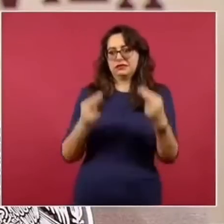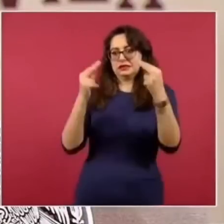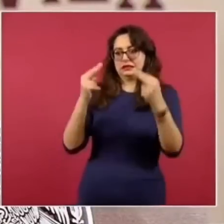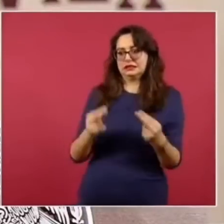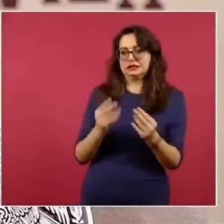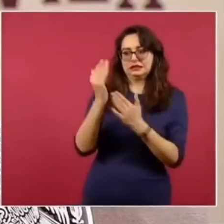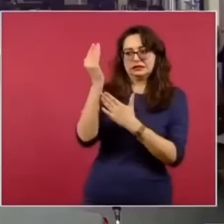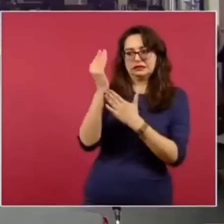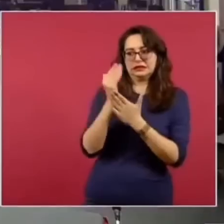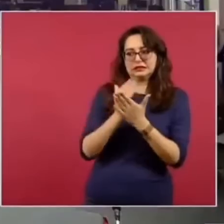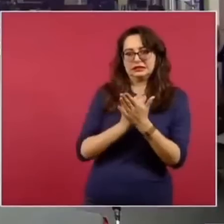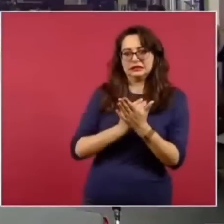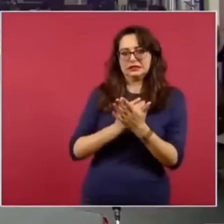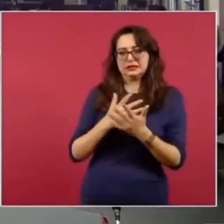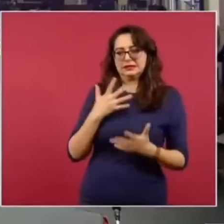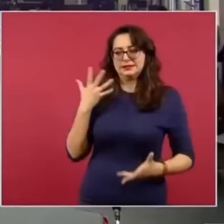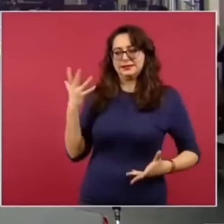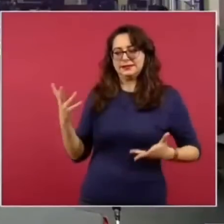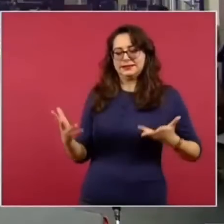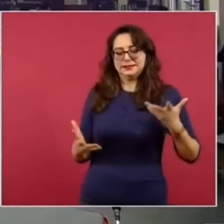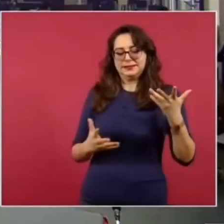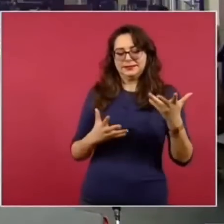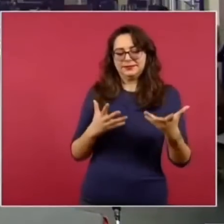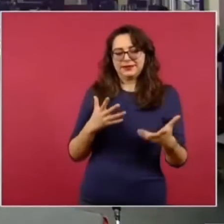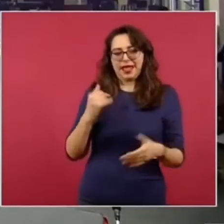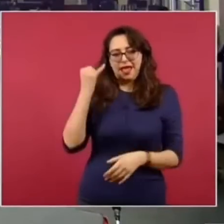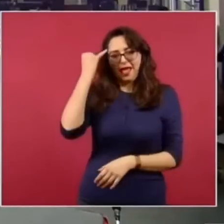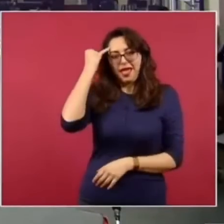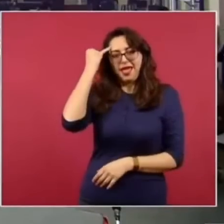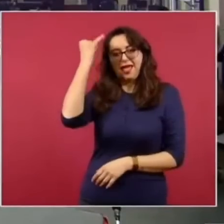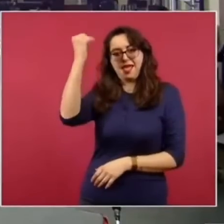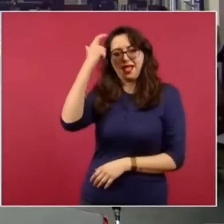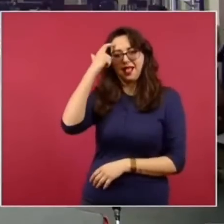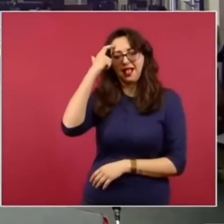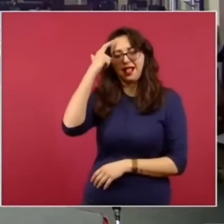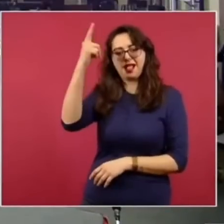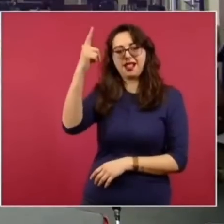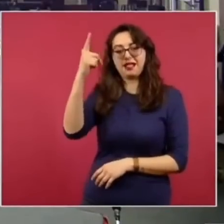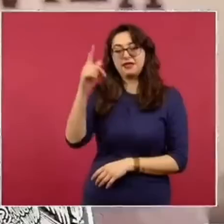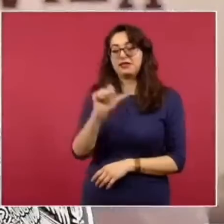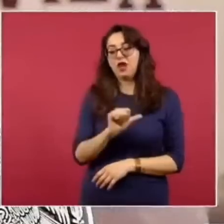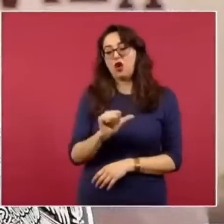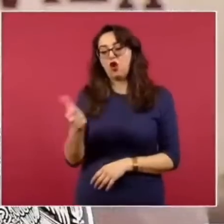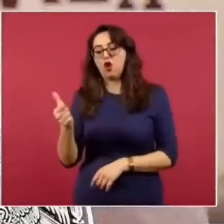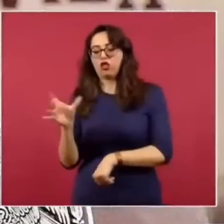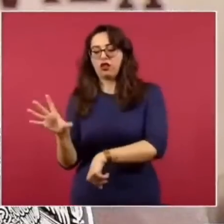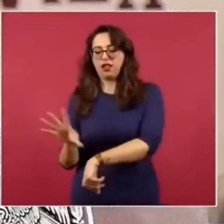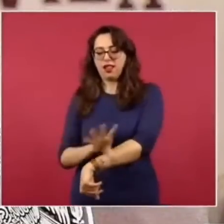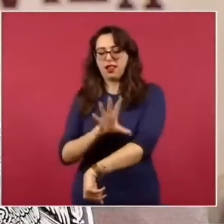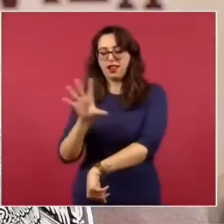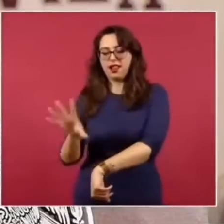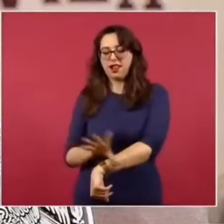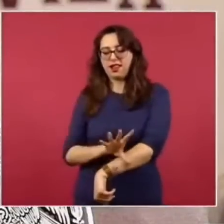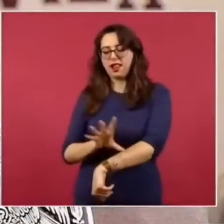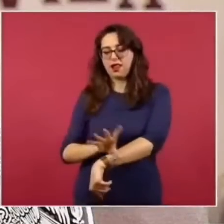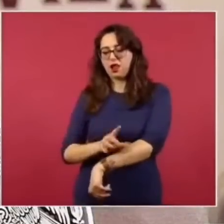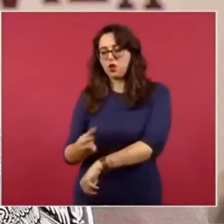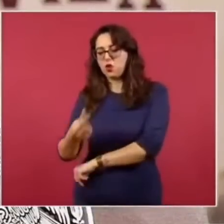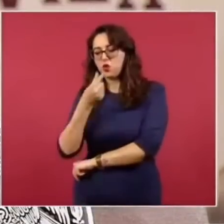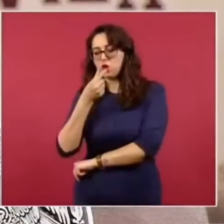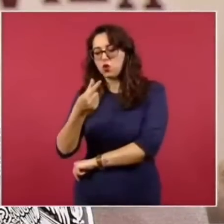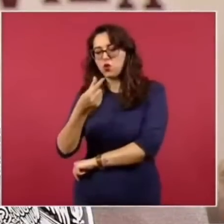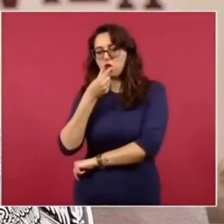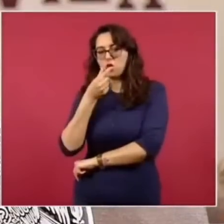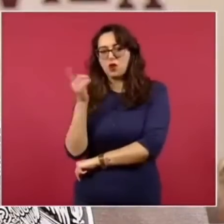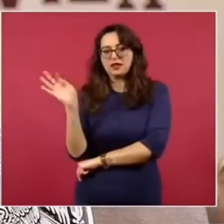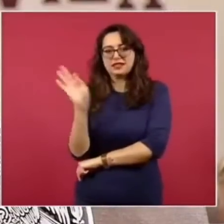en circuitos electrónicos y otros dispositivos sólidos, como son los vapeadores, podía ser